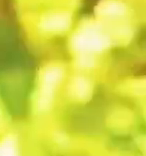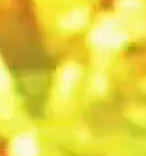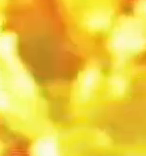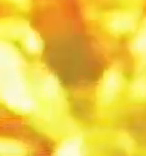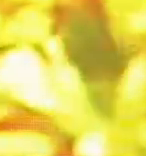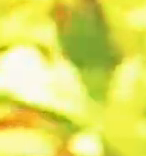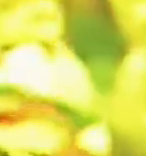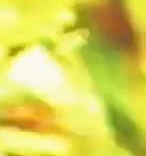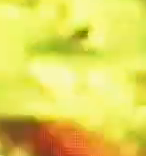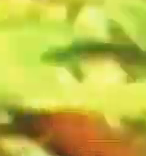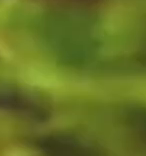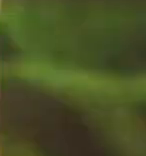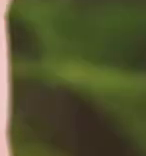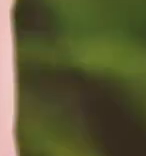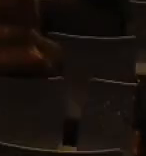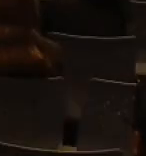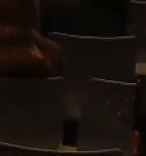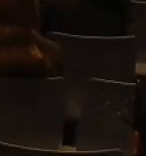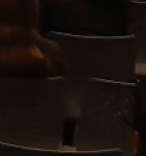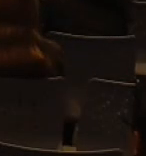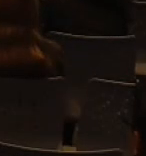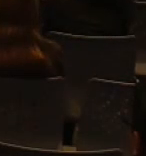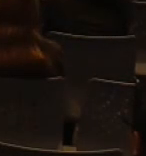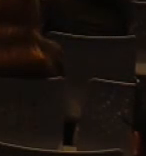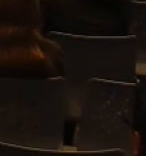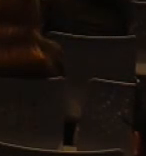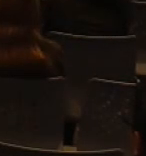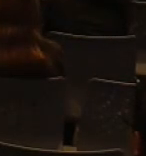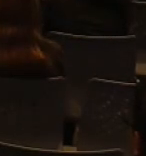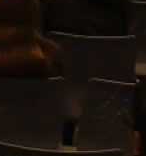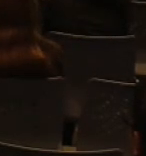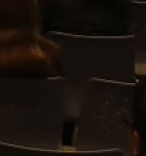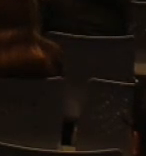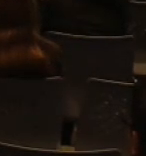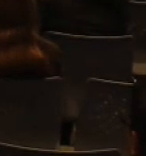ingotea, la ingotea.